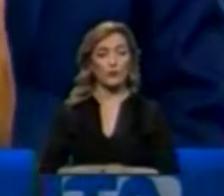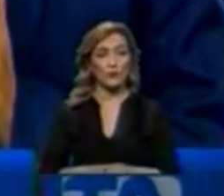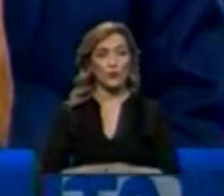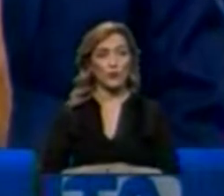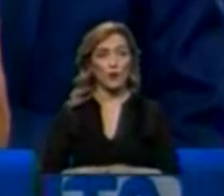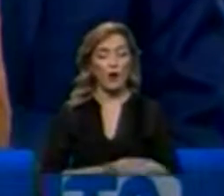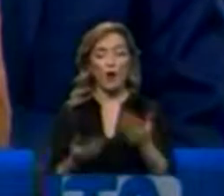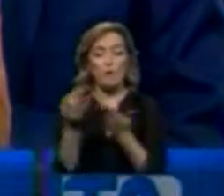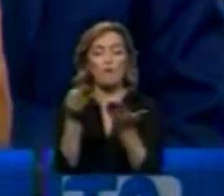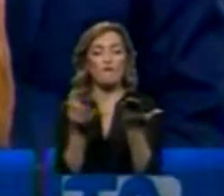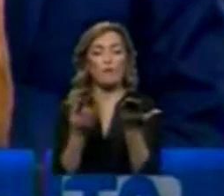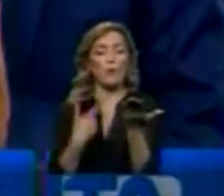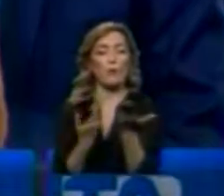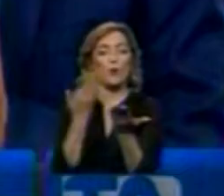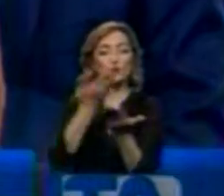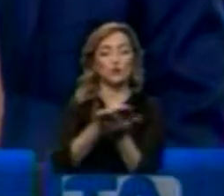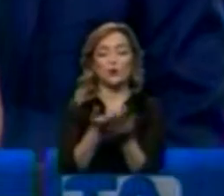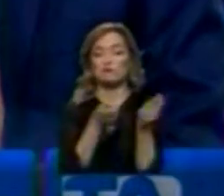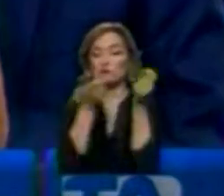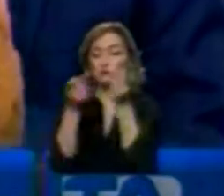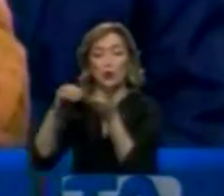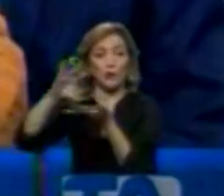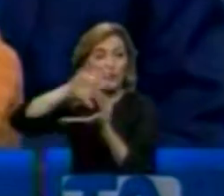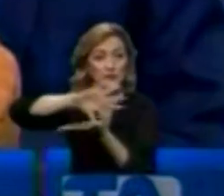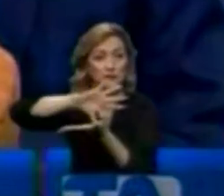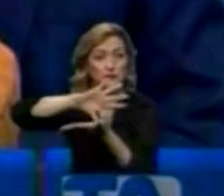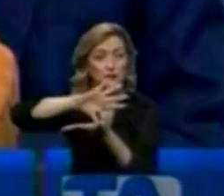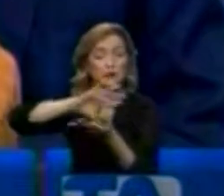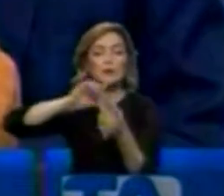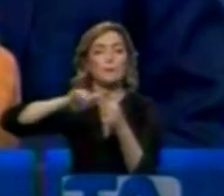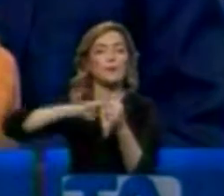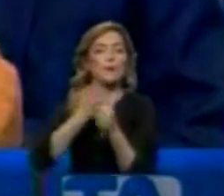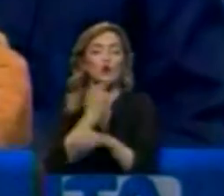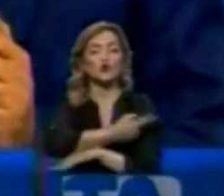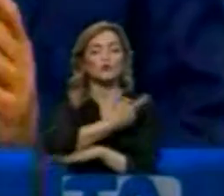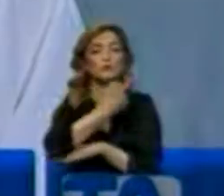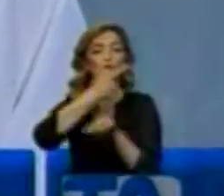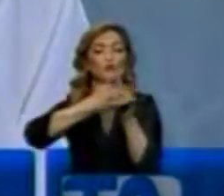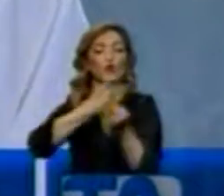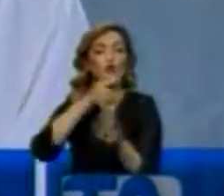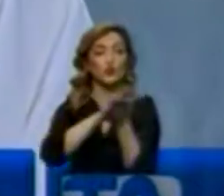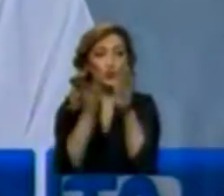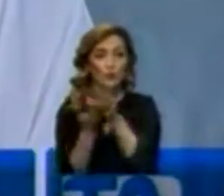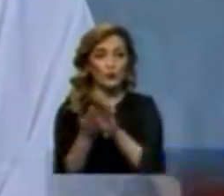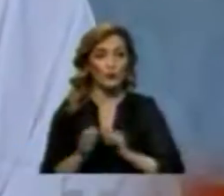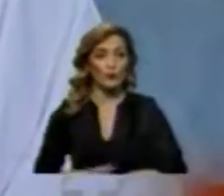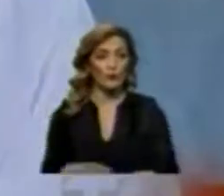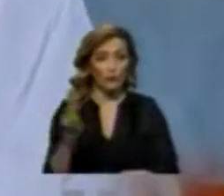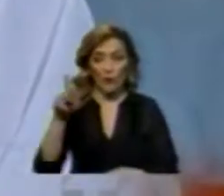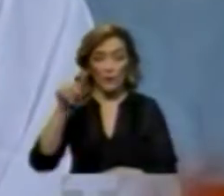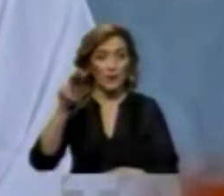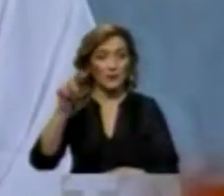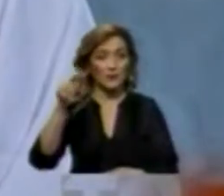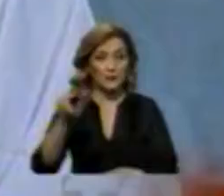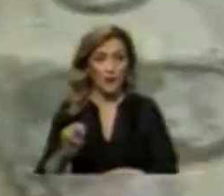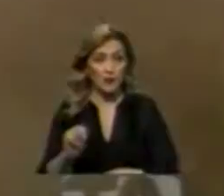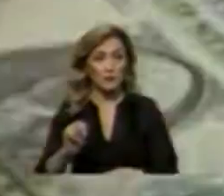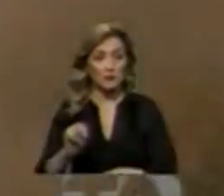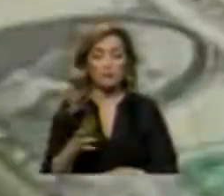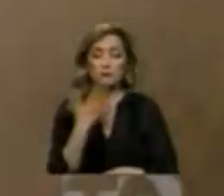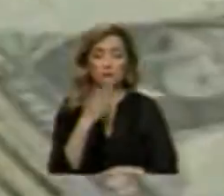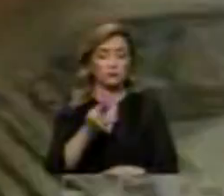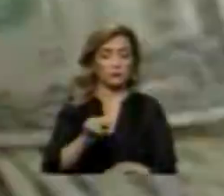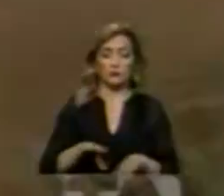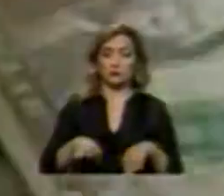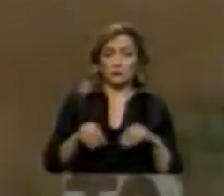proforma presupuestaria al Parlamento Nacional hasta los primeros días de noviembre. Rafael Pandam insiste en que no aceptarán